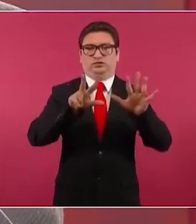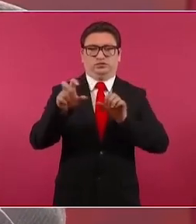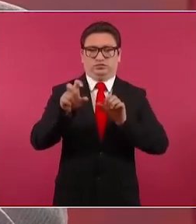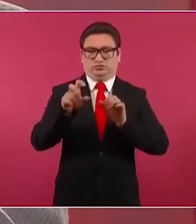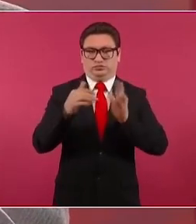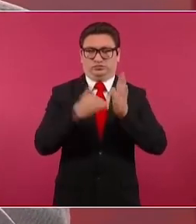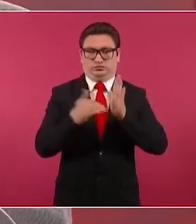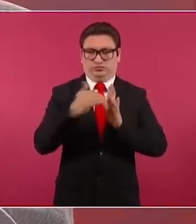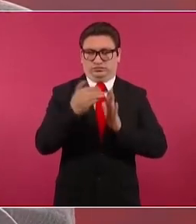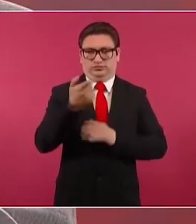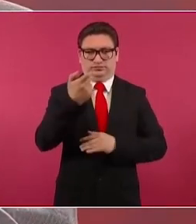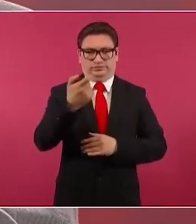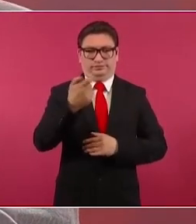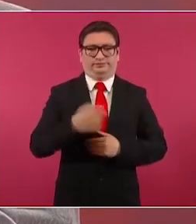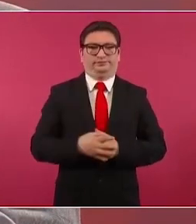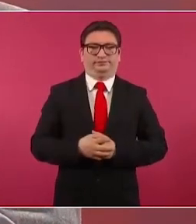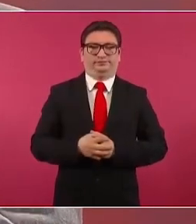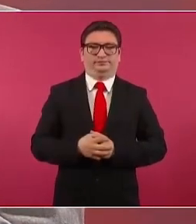2,800 millones de pesos.